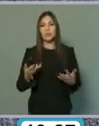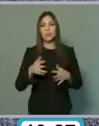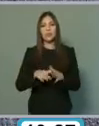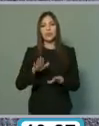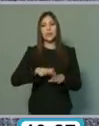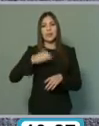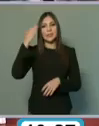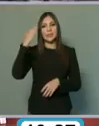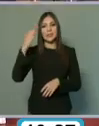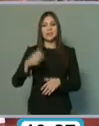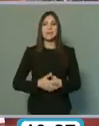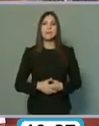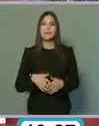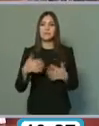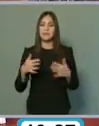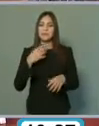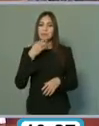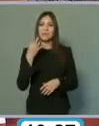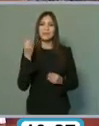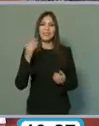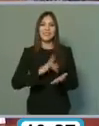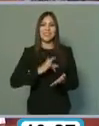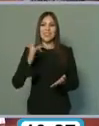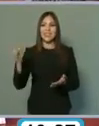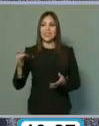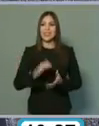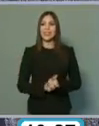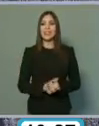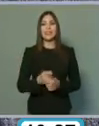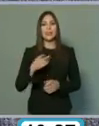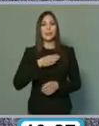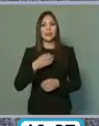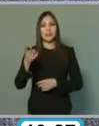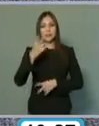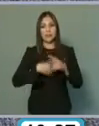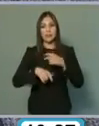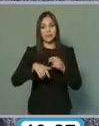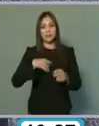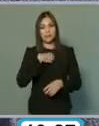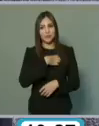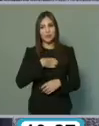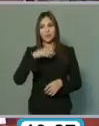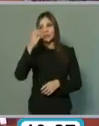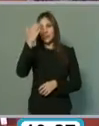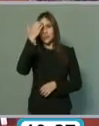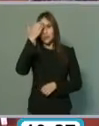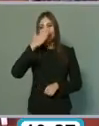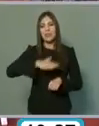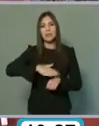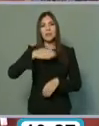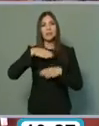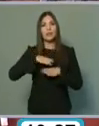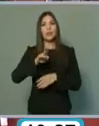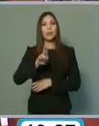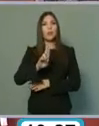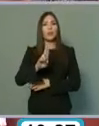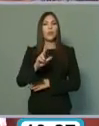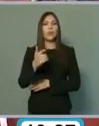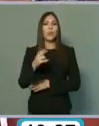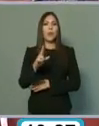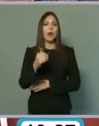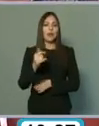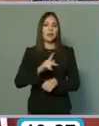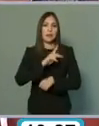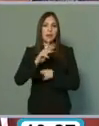tiempo. Fenomenal. Pues muchísimas gracias, de verdad un placer que hayas estado aquí con nosotros, que conozcamos un poco más del Uruguay y mucha suerte